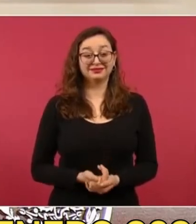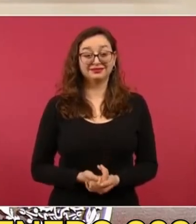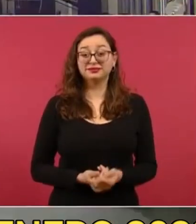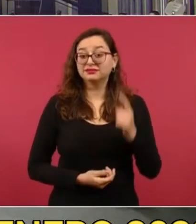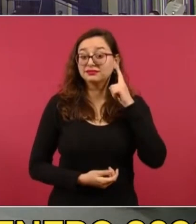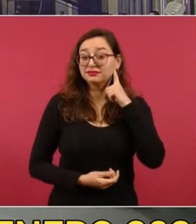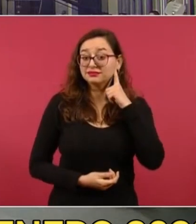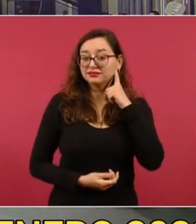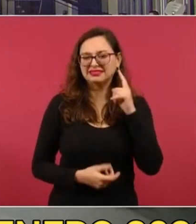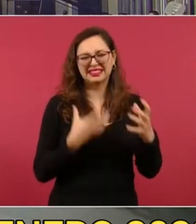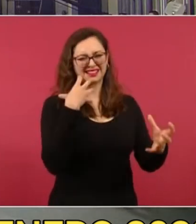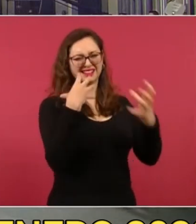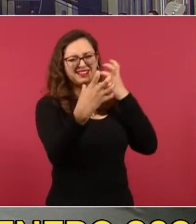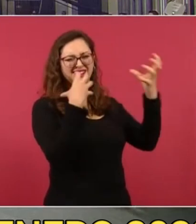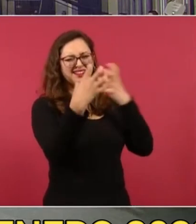¿Cómo?